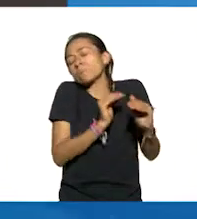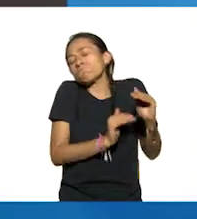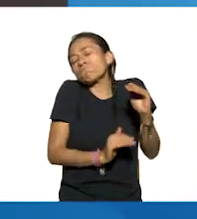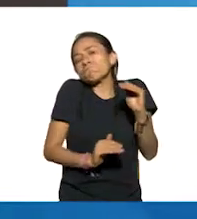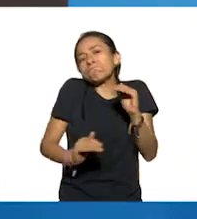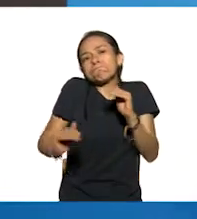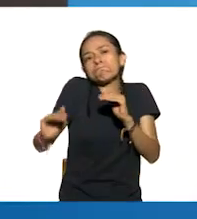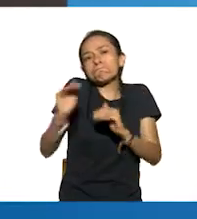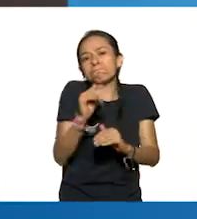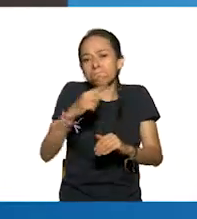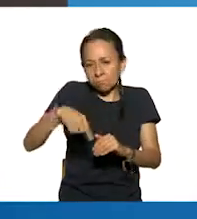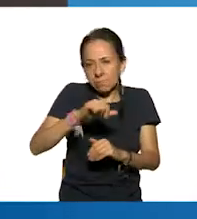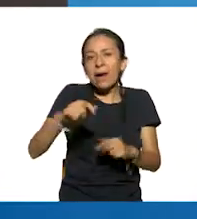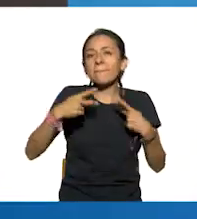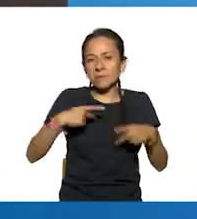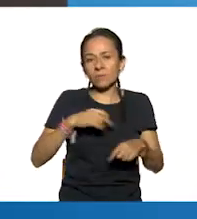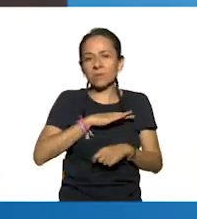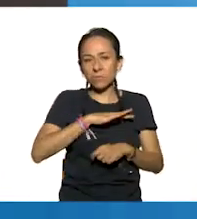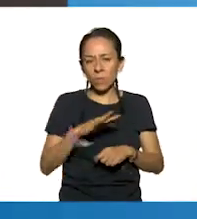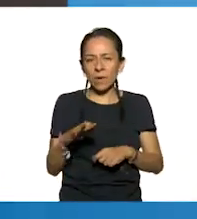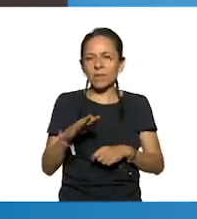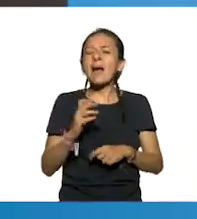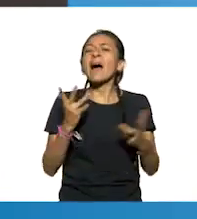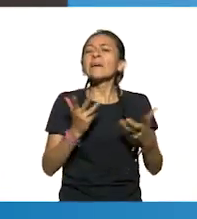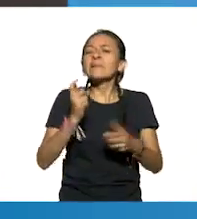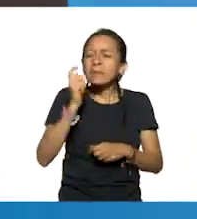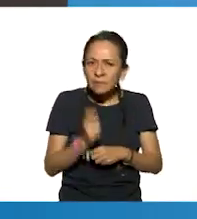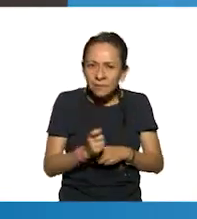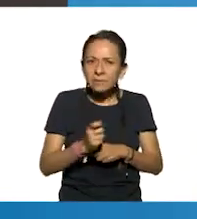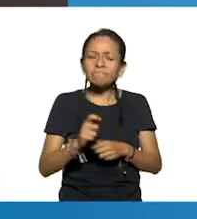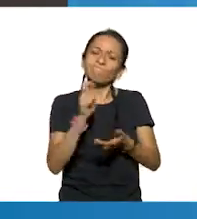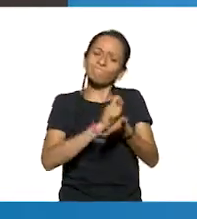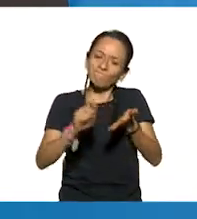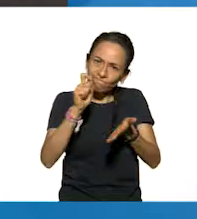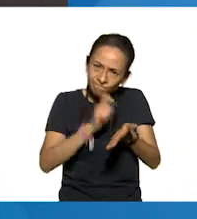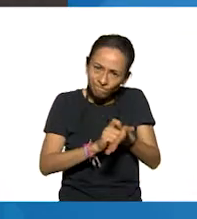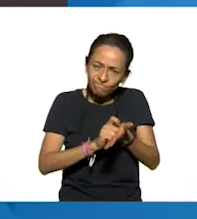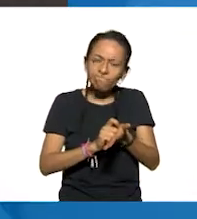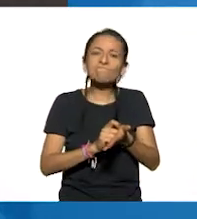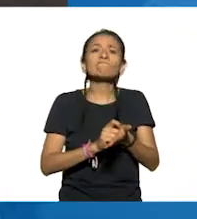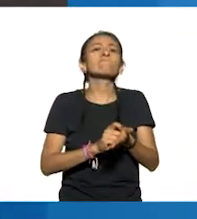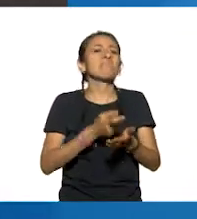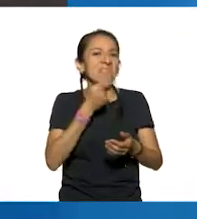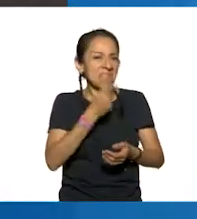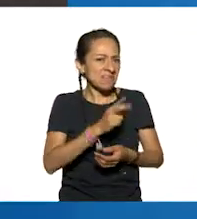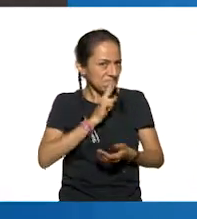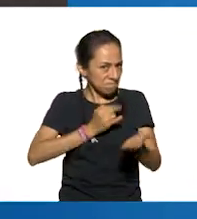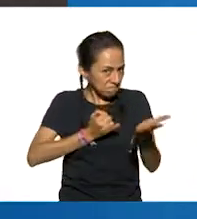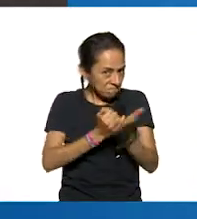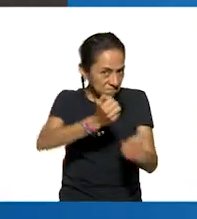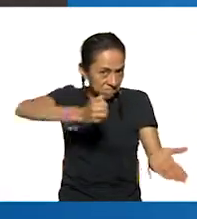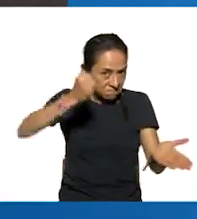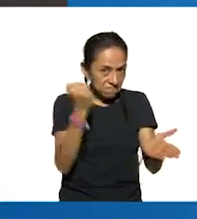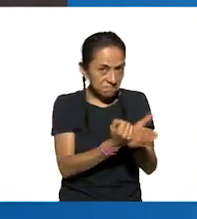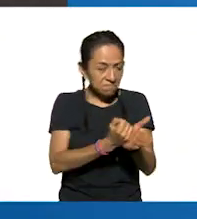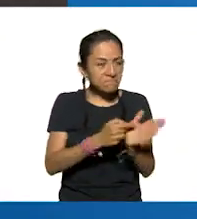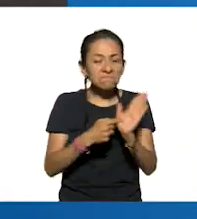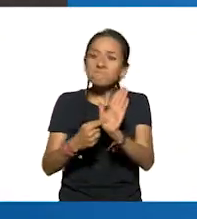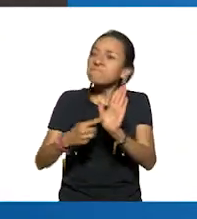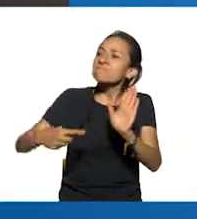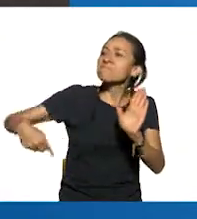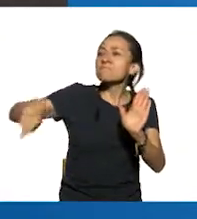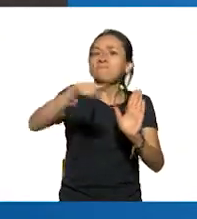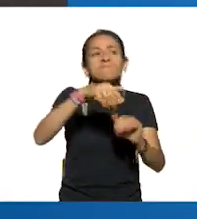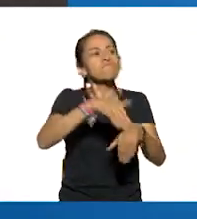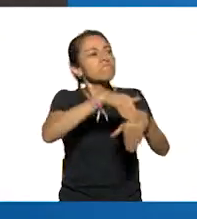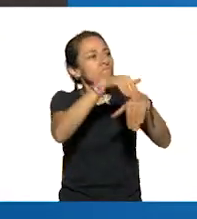a dictar, decretar y hacer cumplir las leyes que rigen el comportamiento